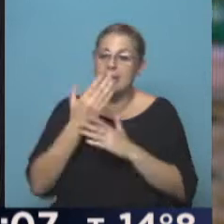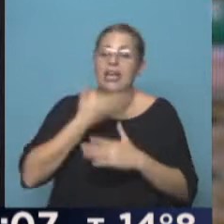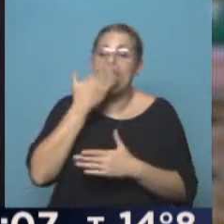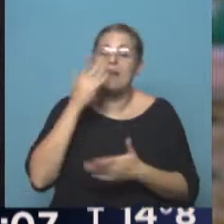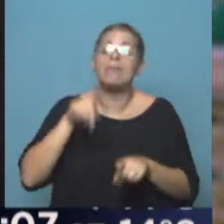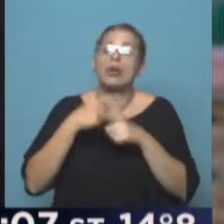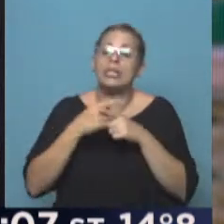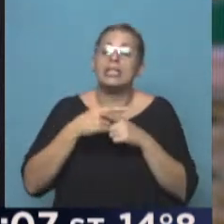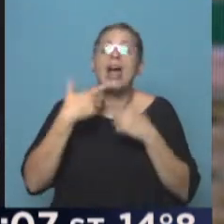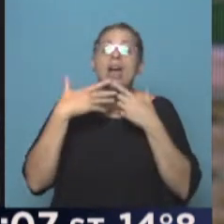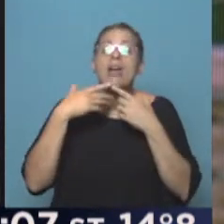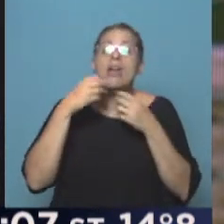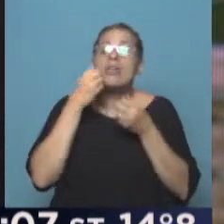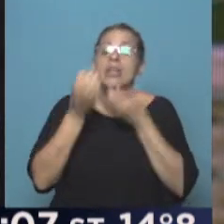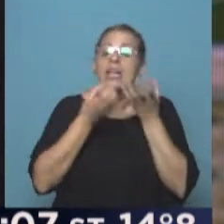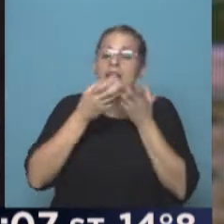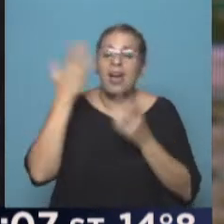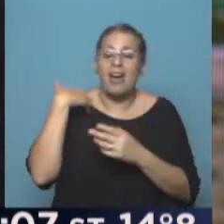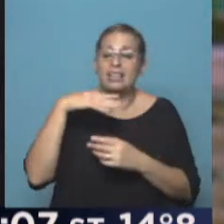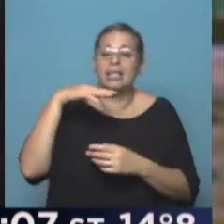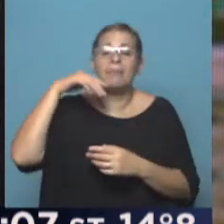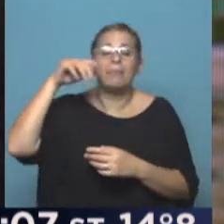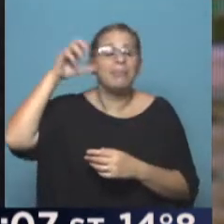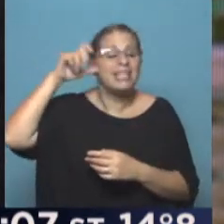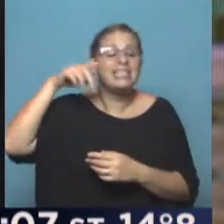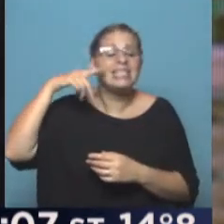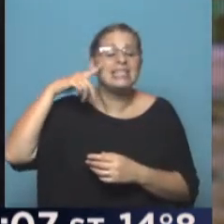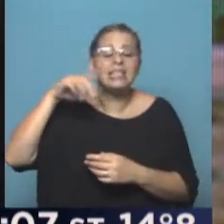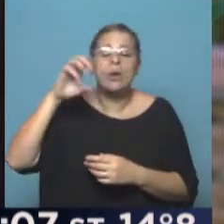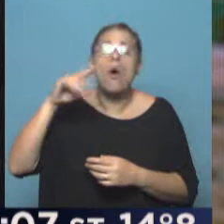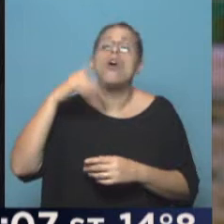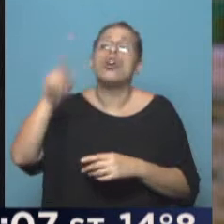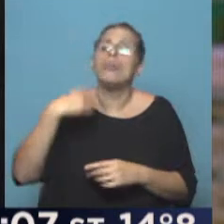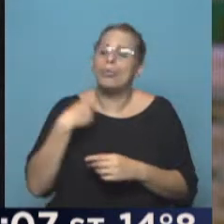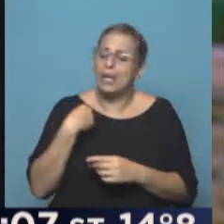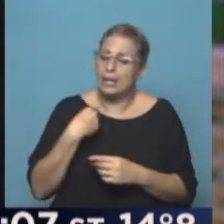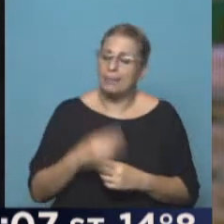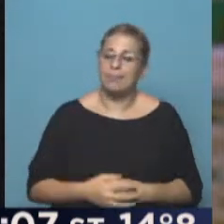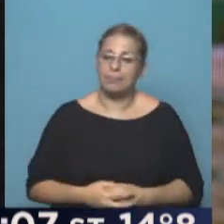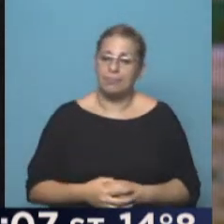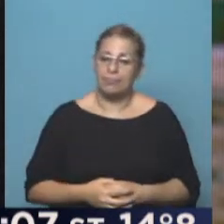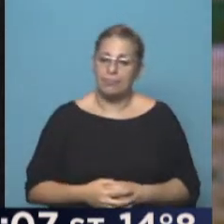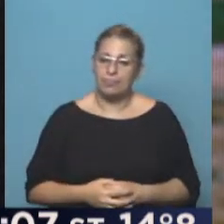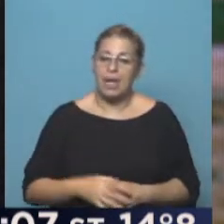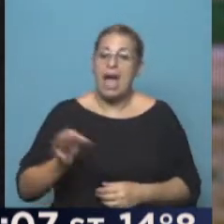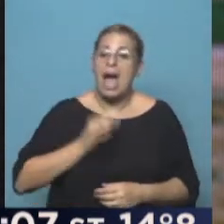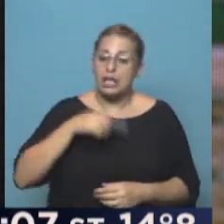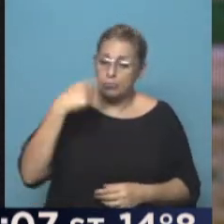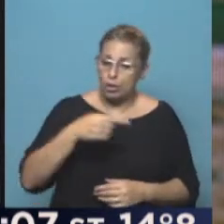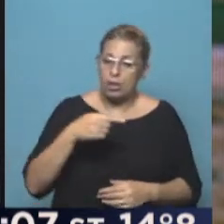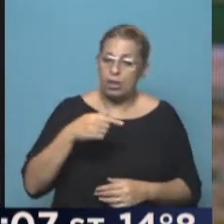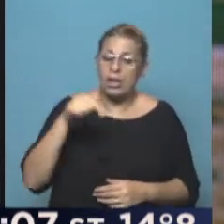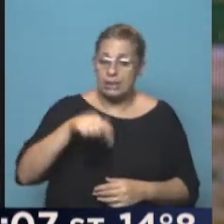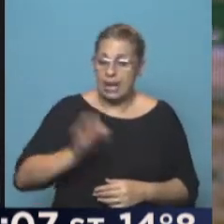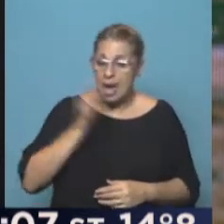en estas declaraciones que escuchábamos de emilio pérsico tiene que ver con el precalentamiento de un año electoral como es este